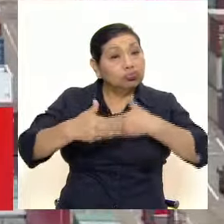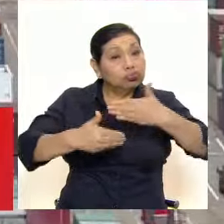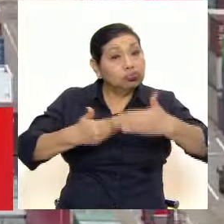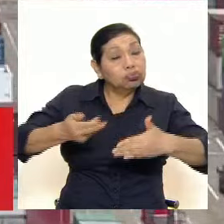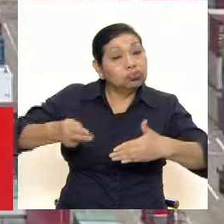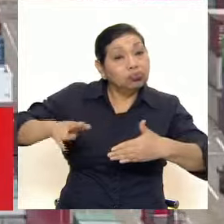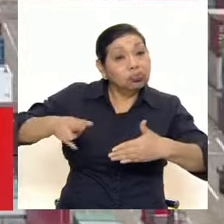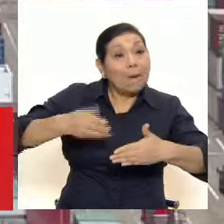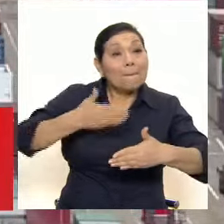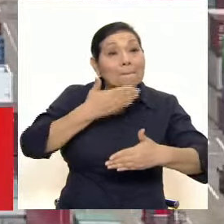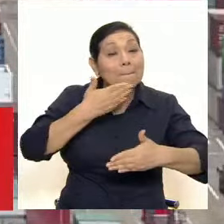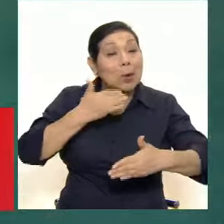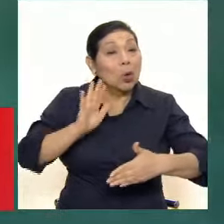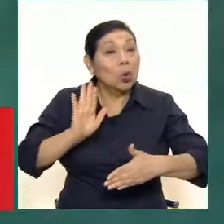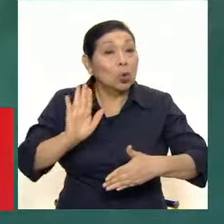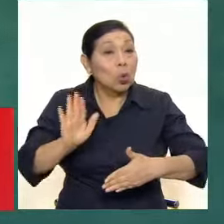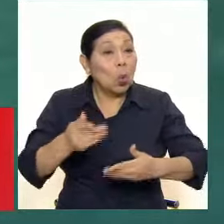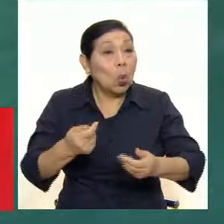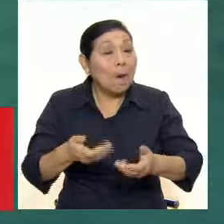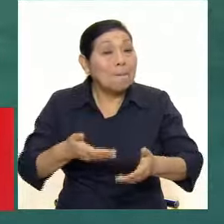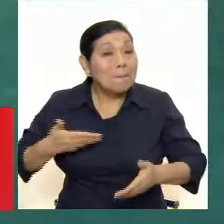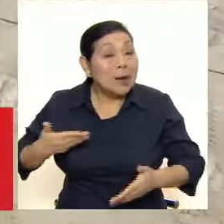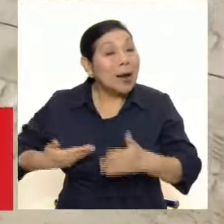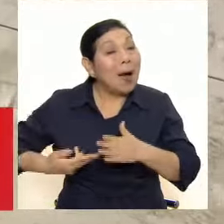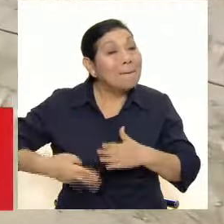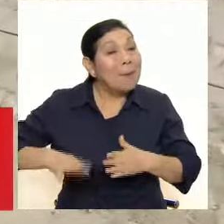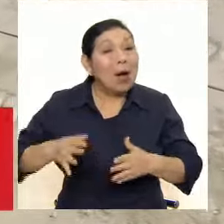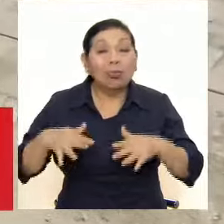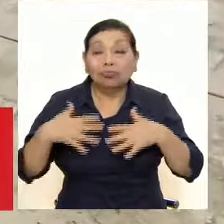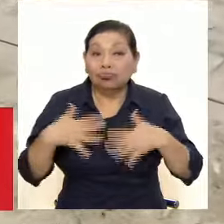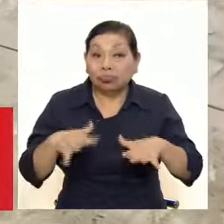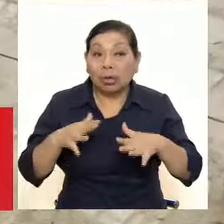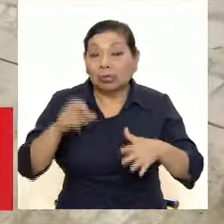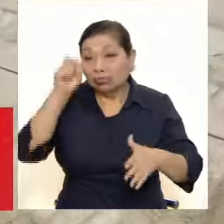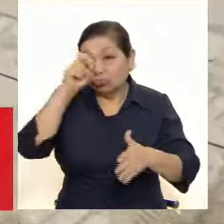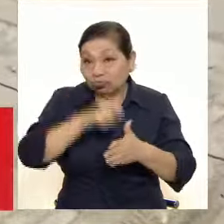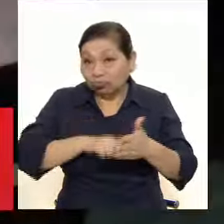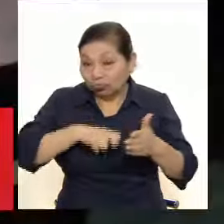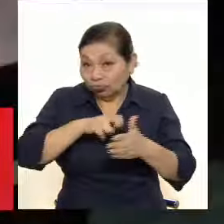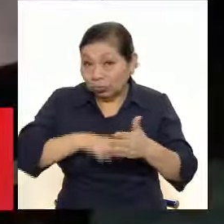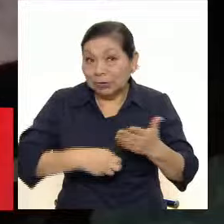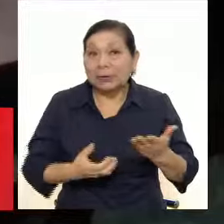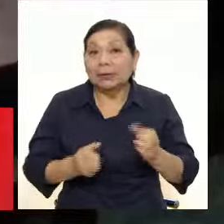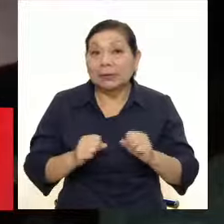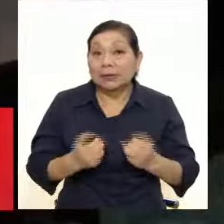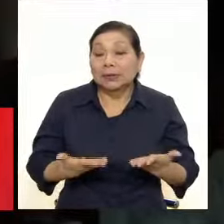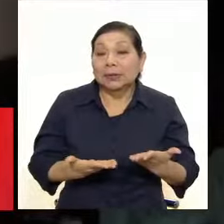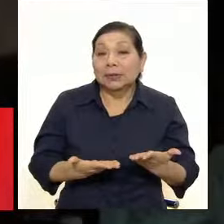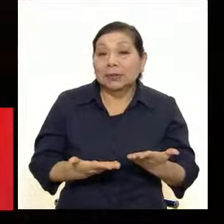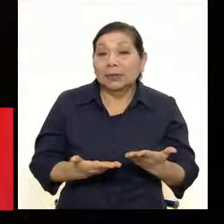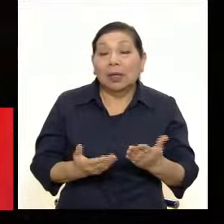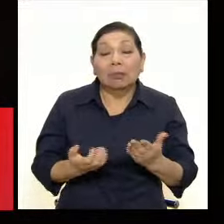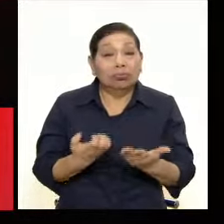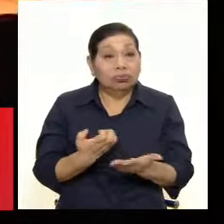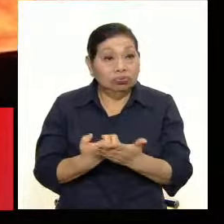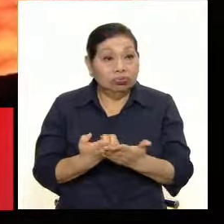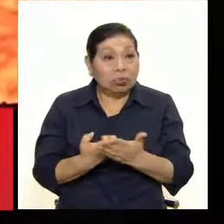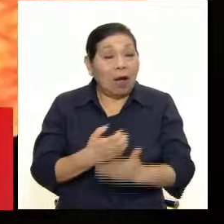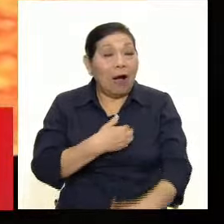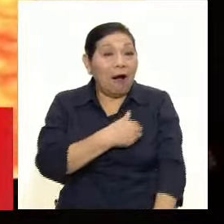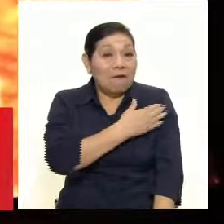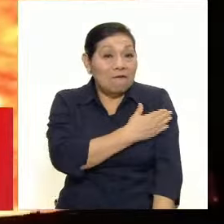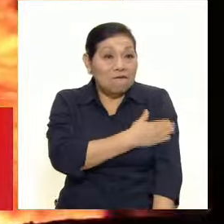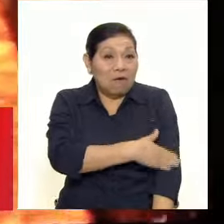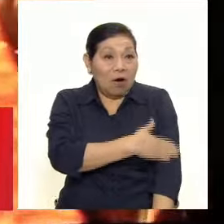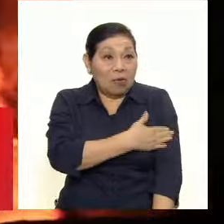creció gracias al mejor comportamiento del sector pesquero, manufacturero y minero. Este mejor comportamiento de la actividad económica favoreció